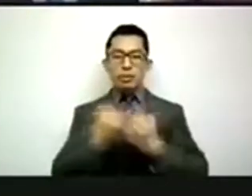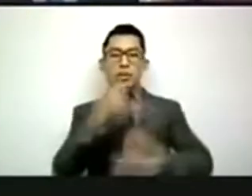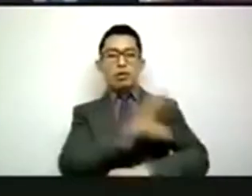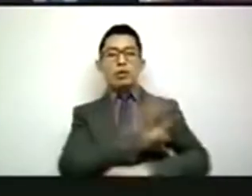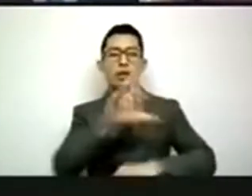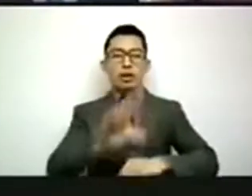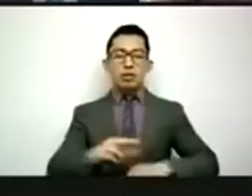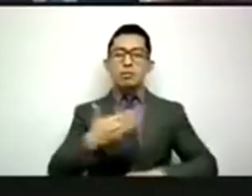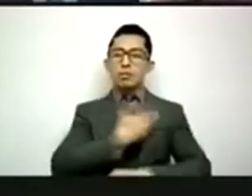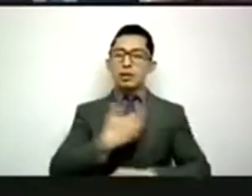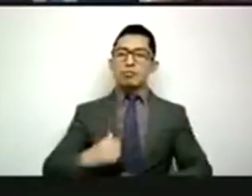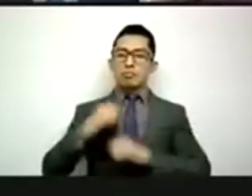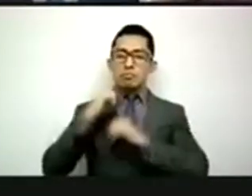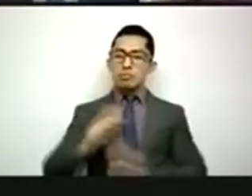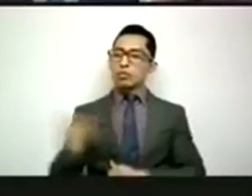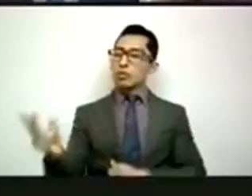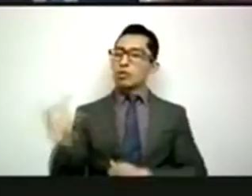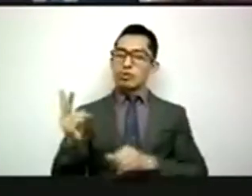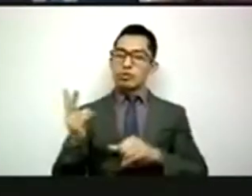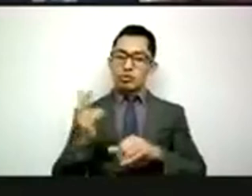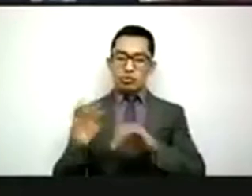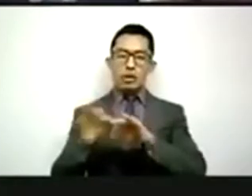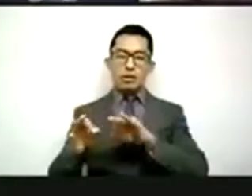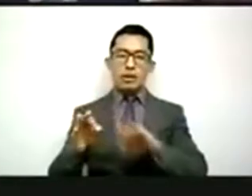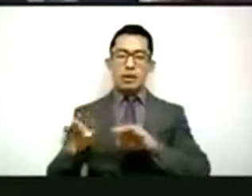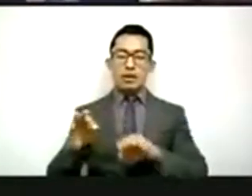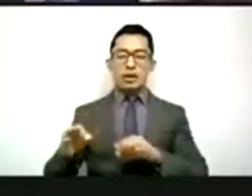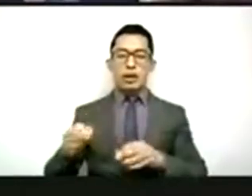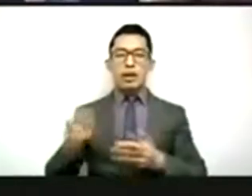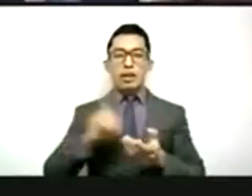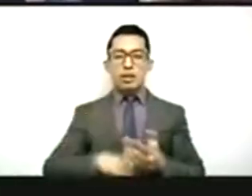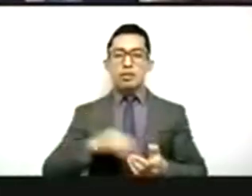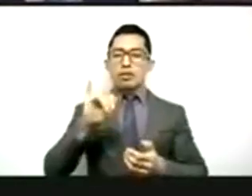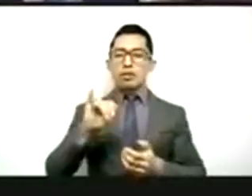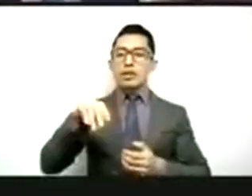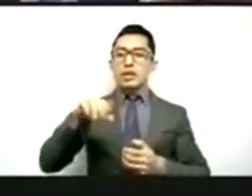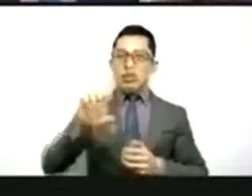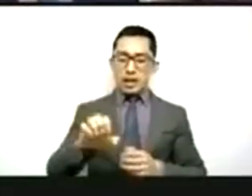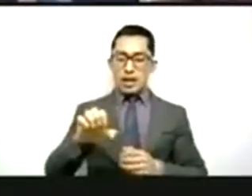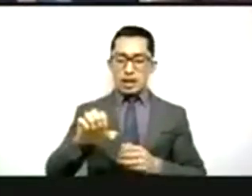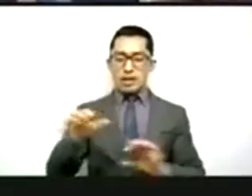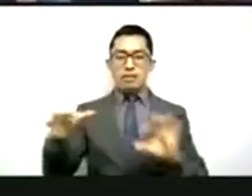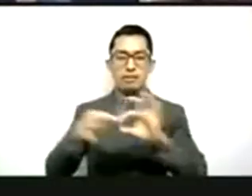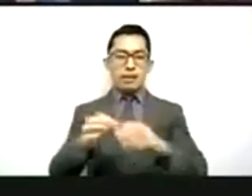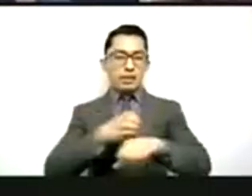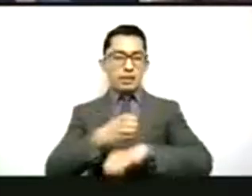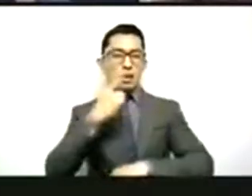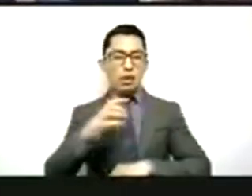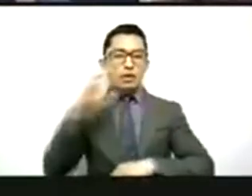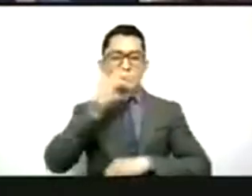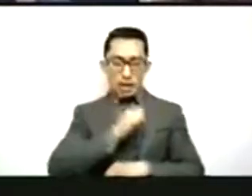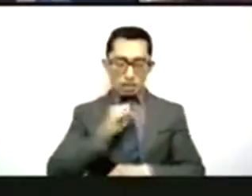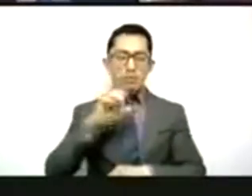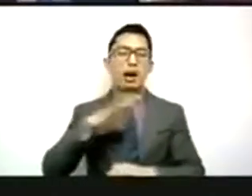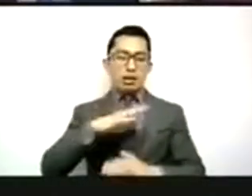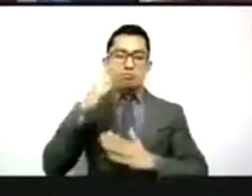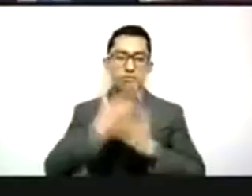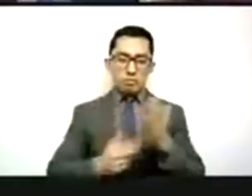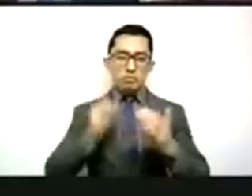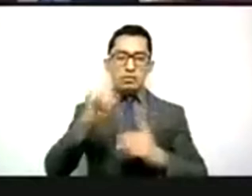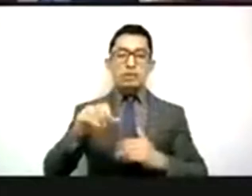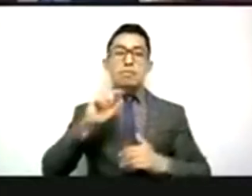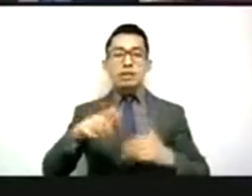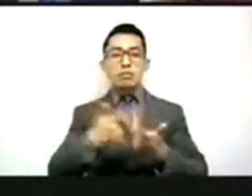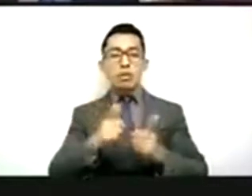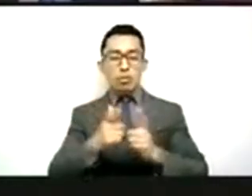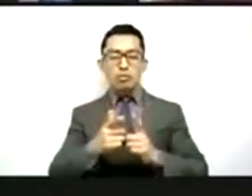presidencia, ambos servidores públicos del Instituto Estatal Electoral de Aguascalientes, así como al referido